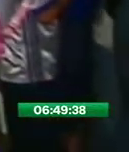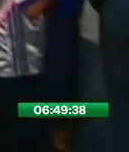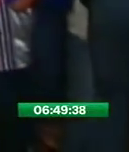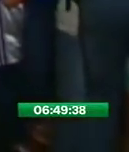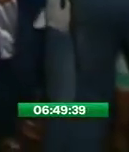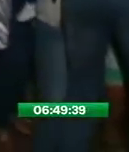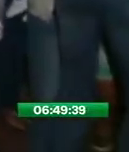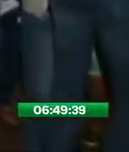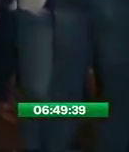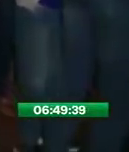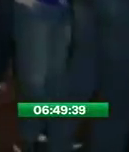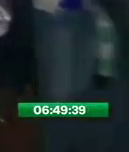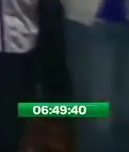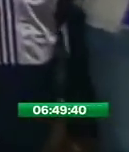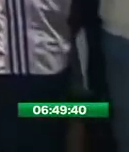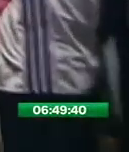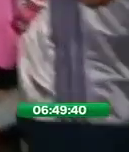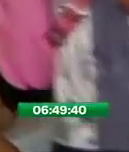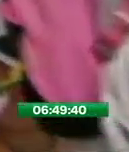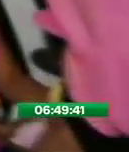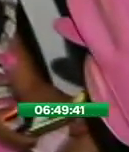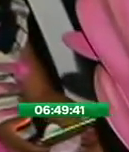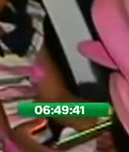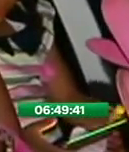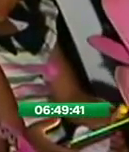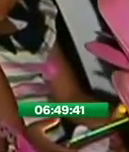Informó Stephanie Valdés.